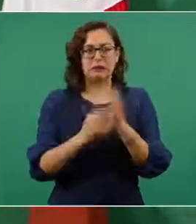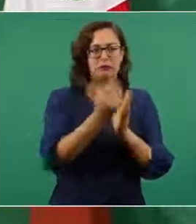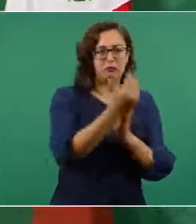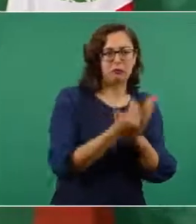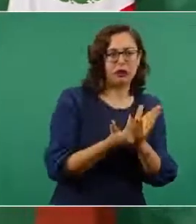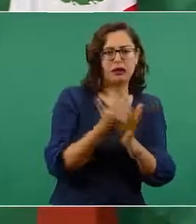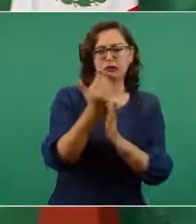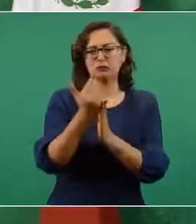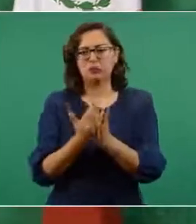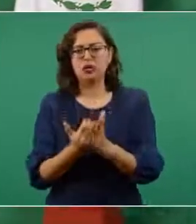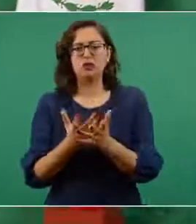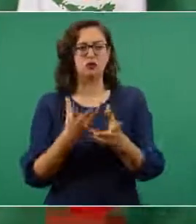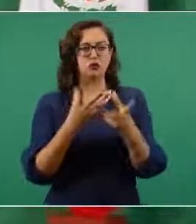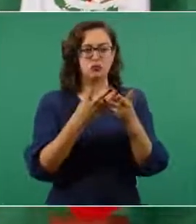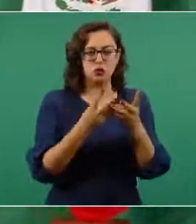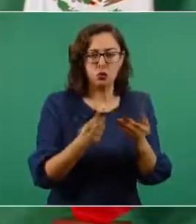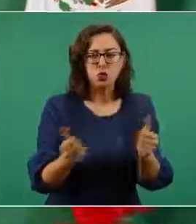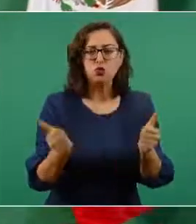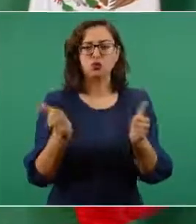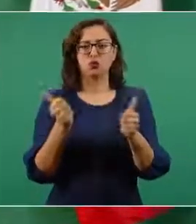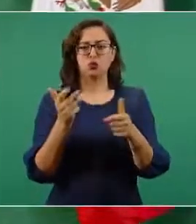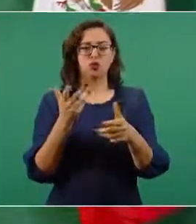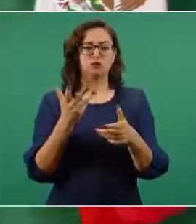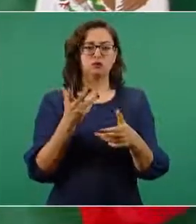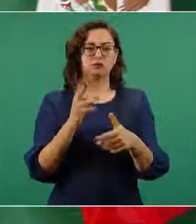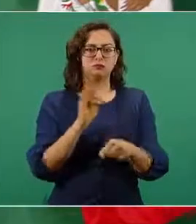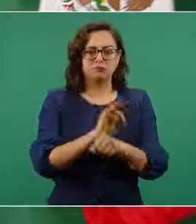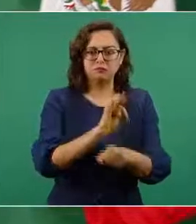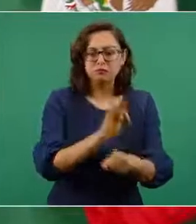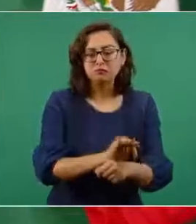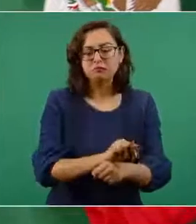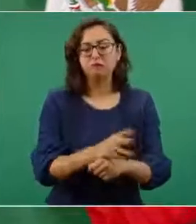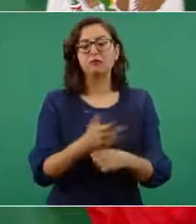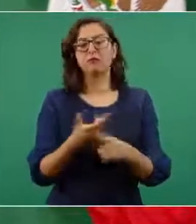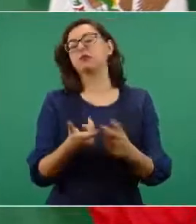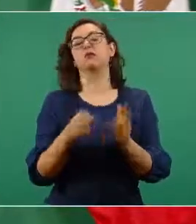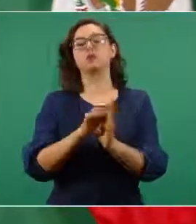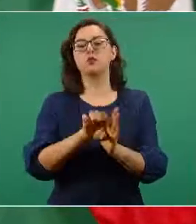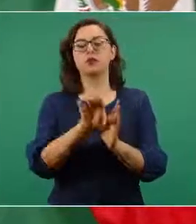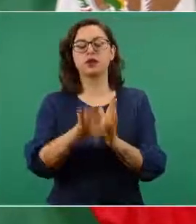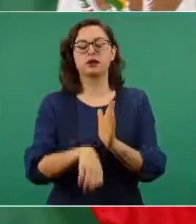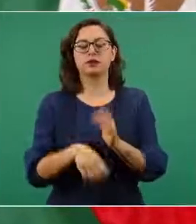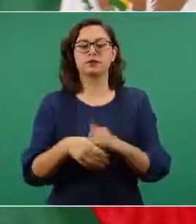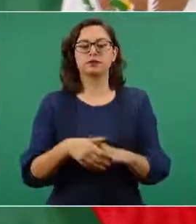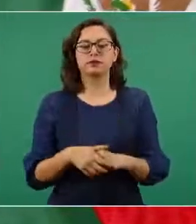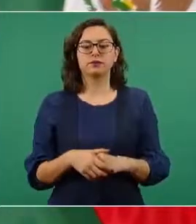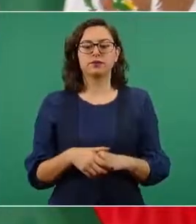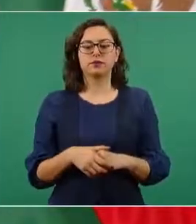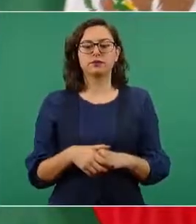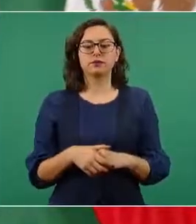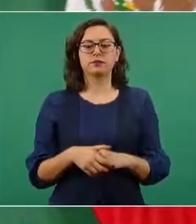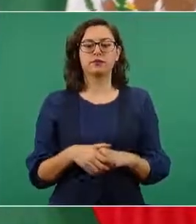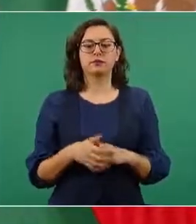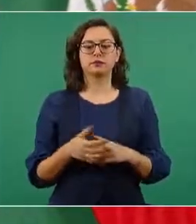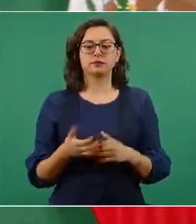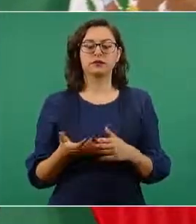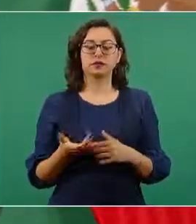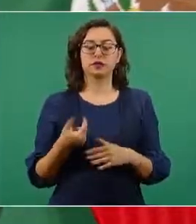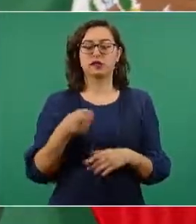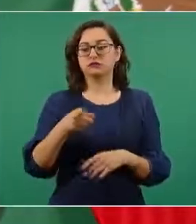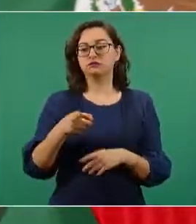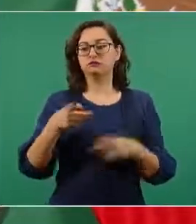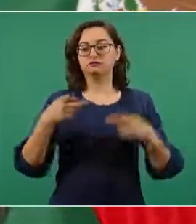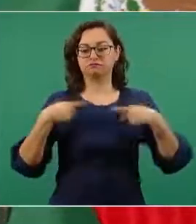demandas justas, como por ejemplo el que aumentaran las cuotas de